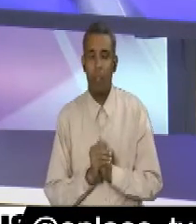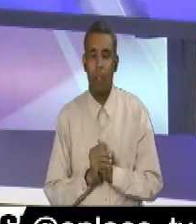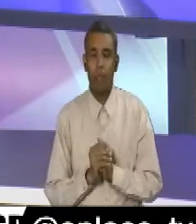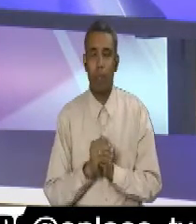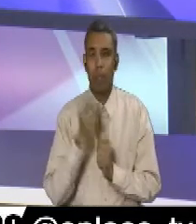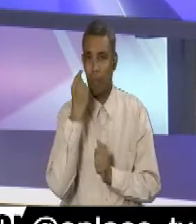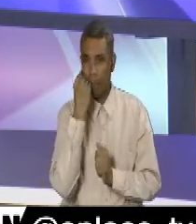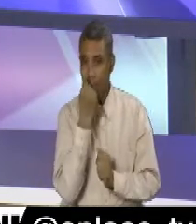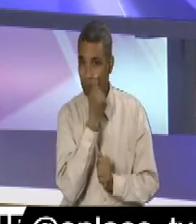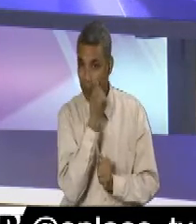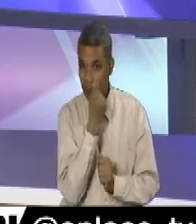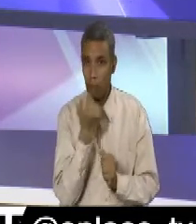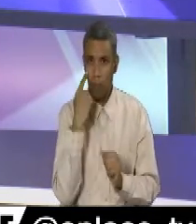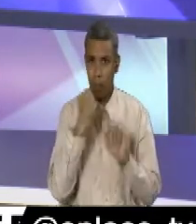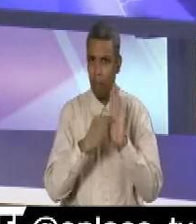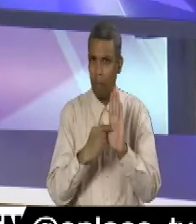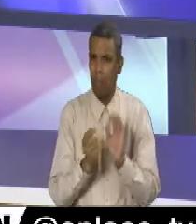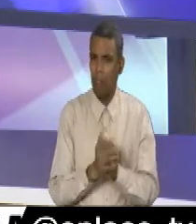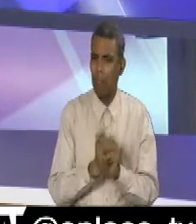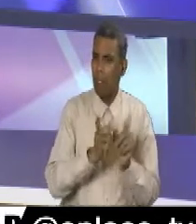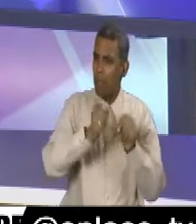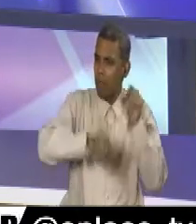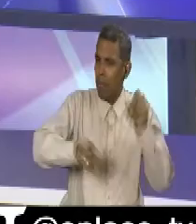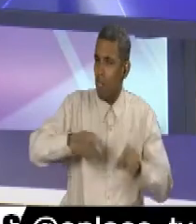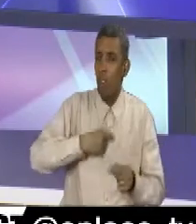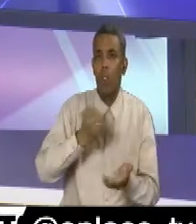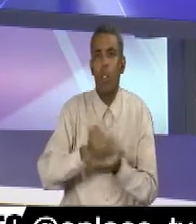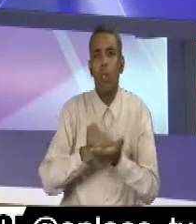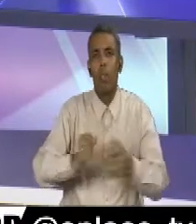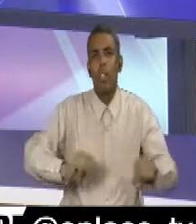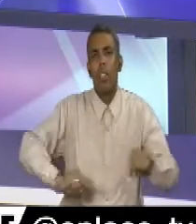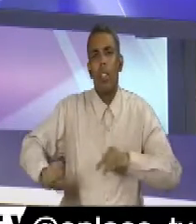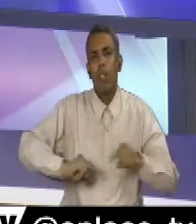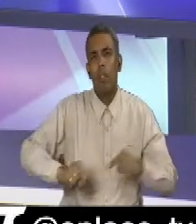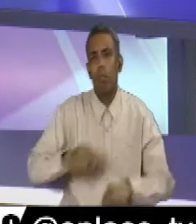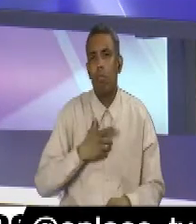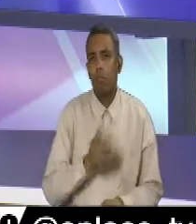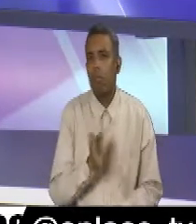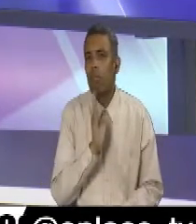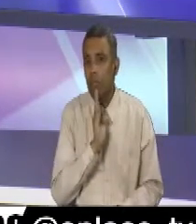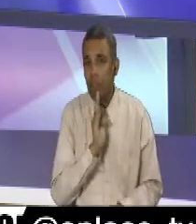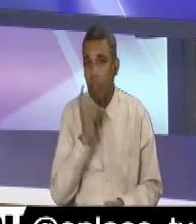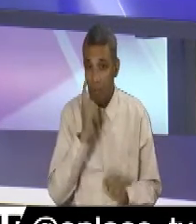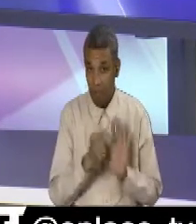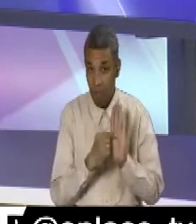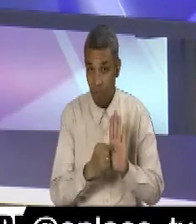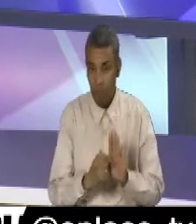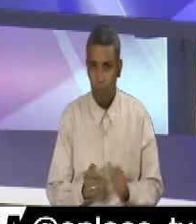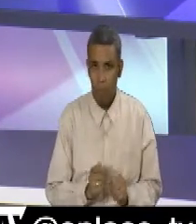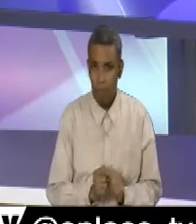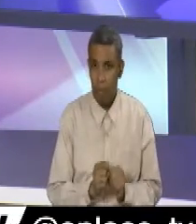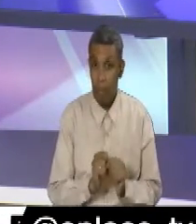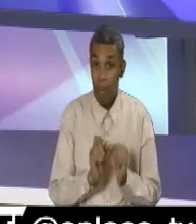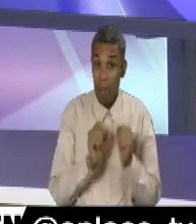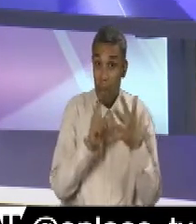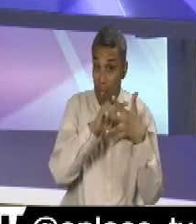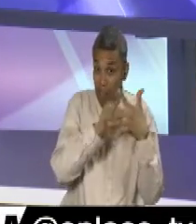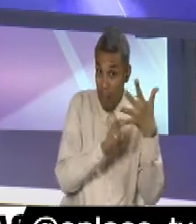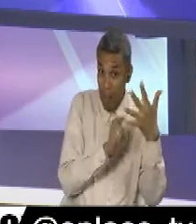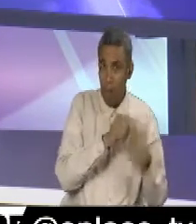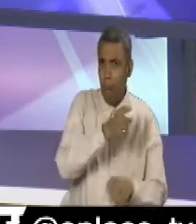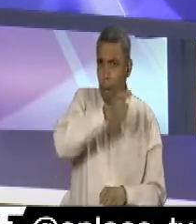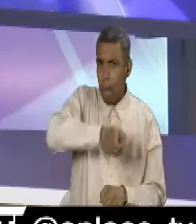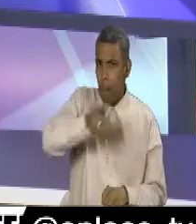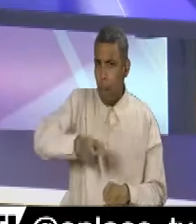Junta Directiva 5 nombres para la elección del nuevo funcionario que reemplazará a Luis Fernando Andrade, quien estaba en condición de